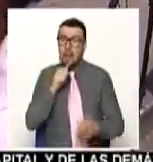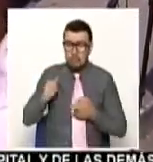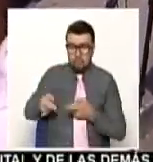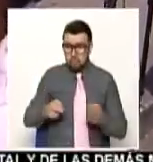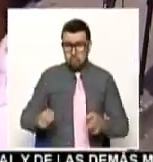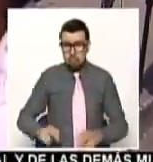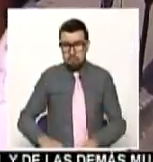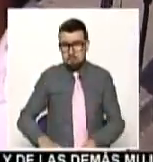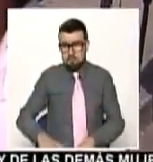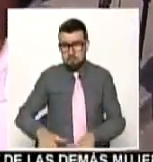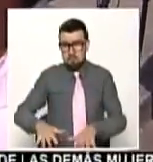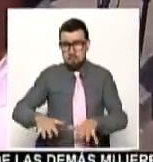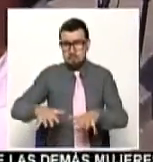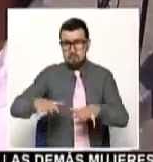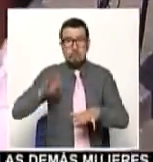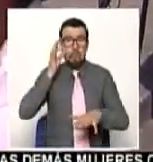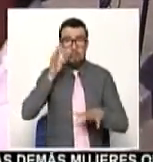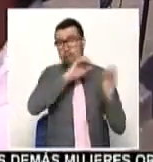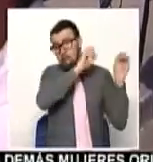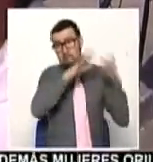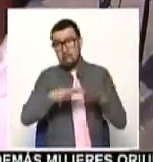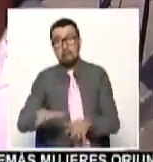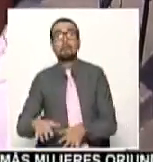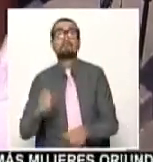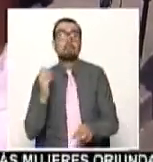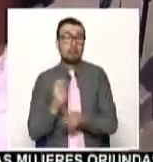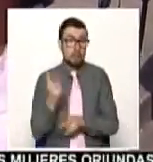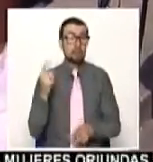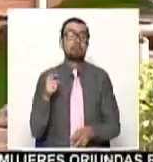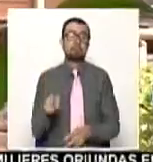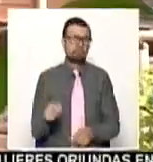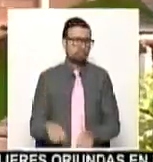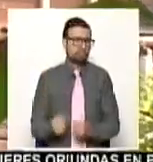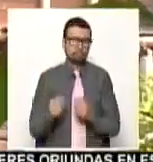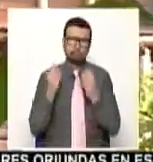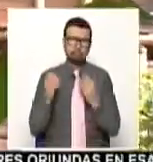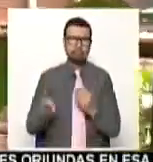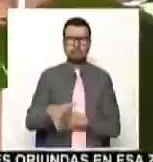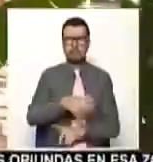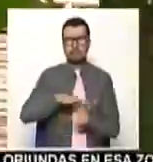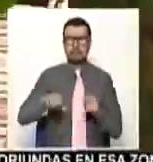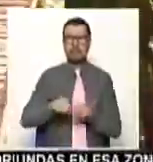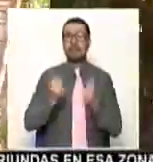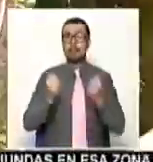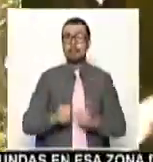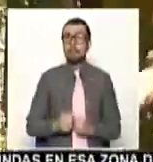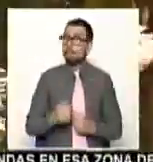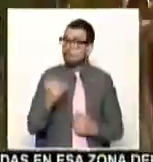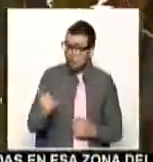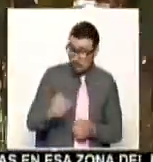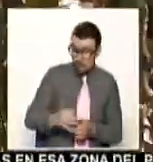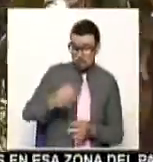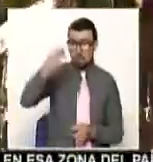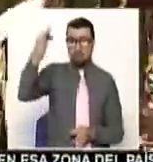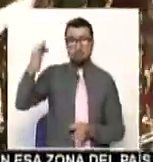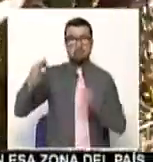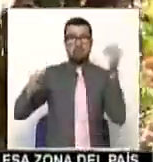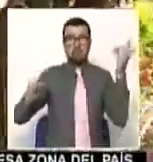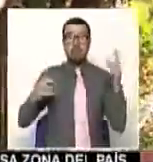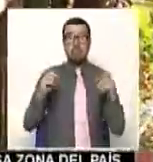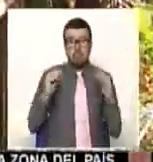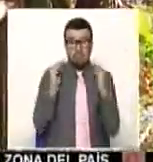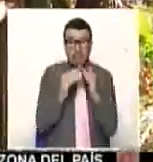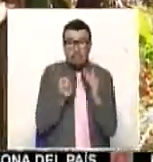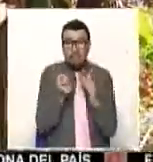un deslizamiento de tierra, está dañando el medio ambiente. Al daño que se hace a estos guaduales se suma la presencia de